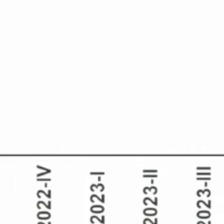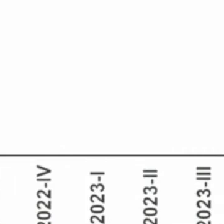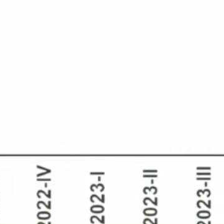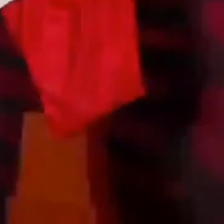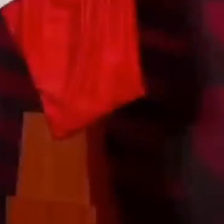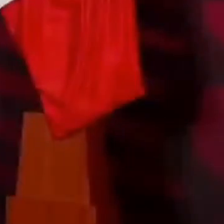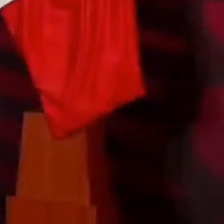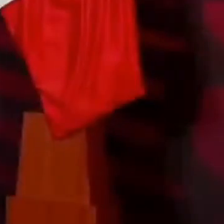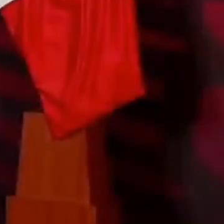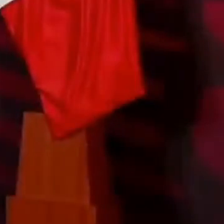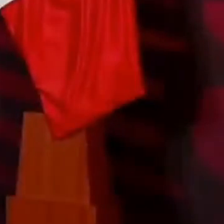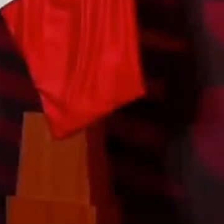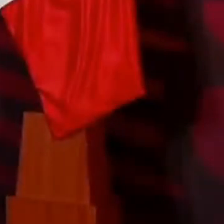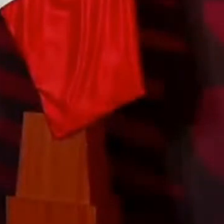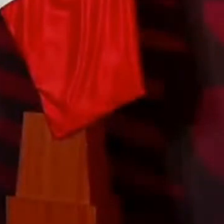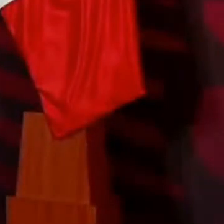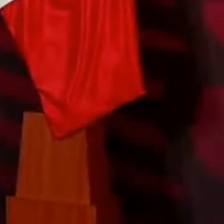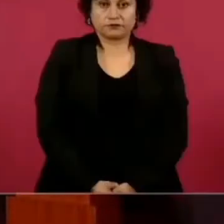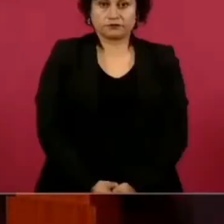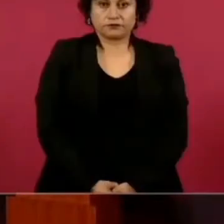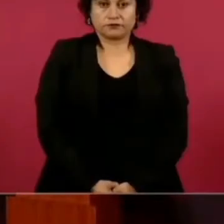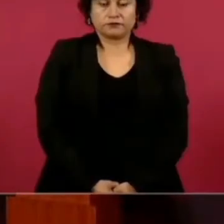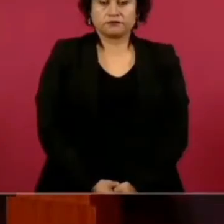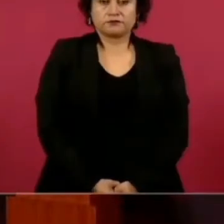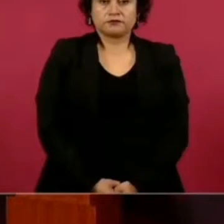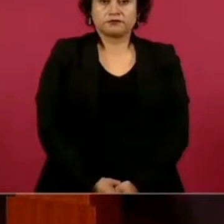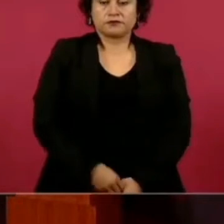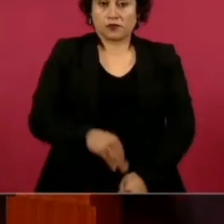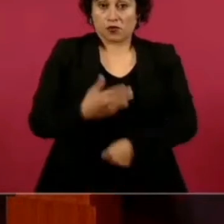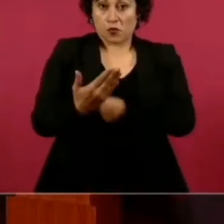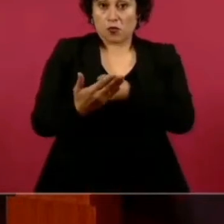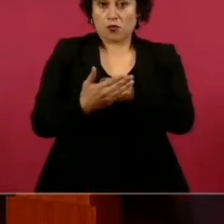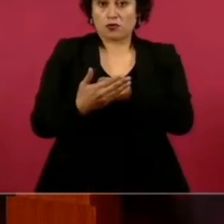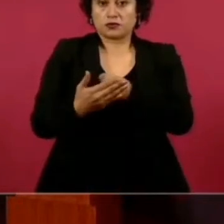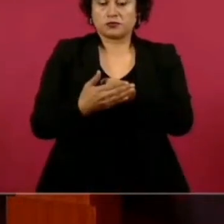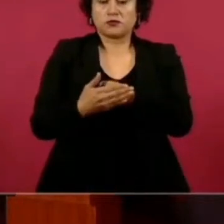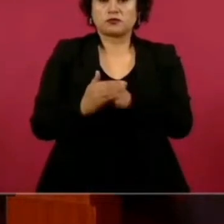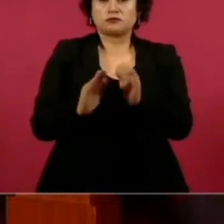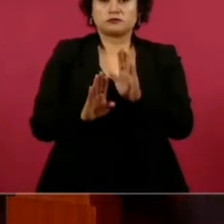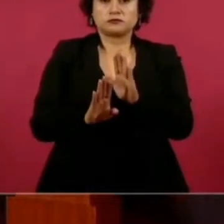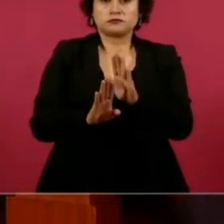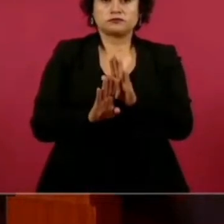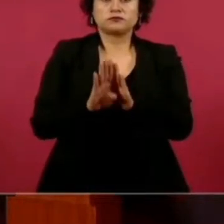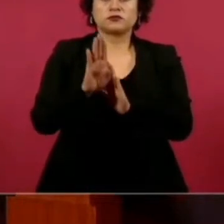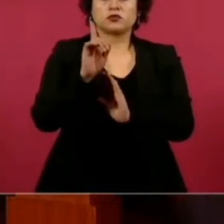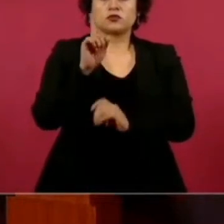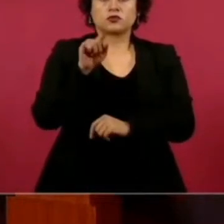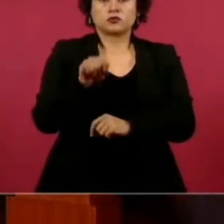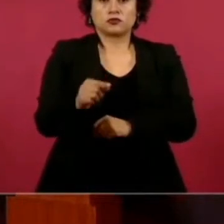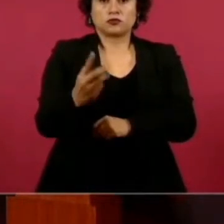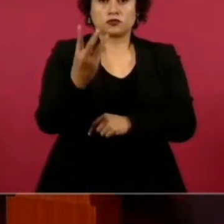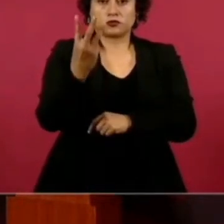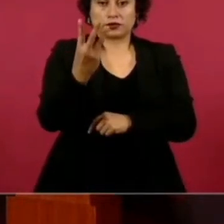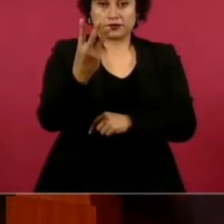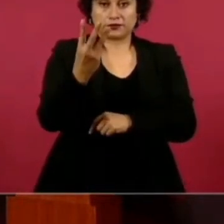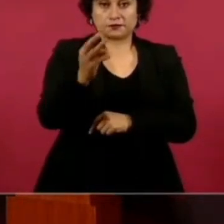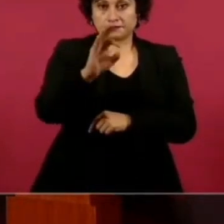del 1.3 promedio anual, a pesar de que nos caímos